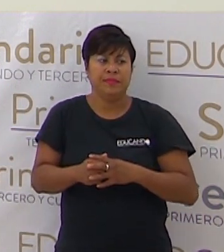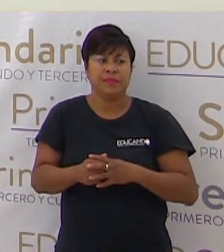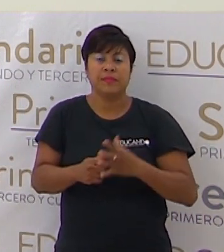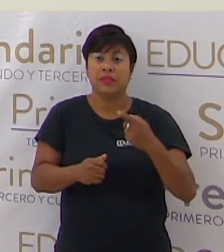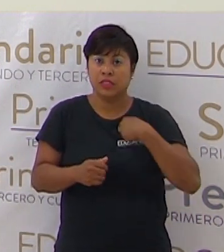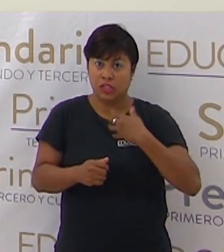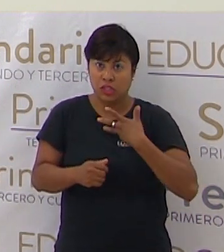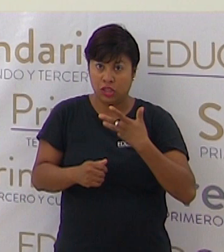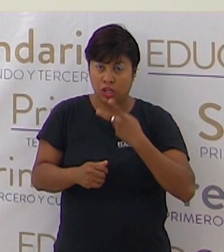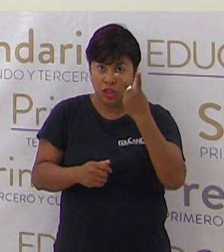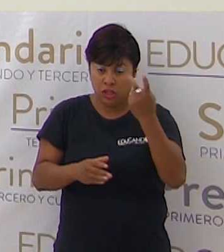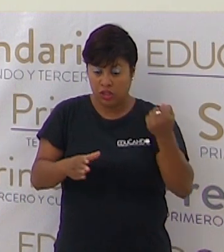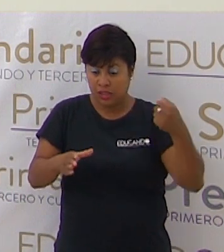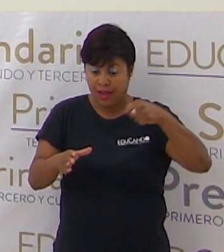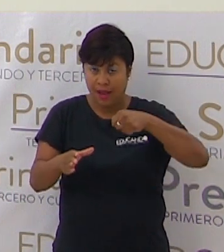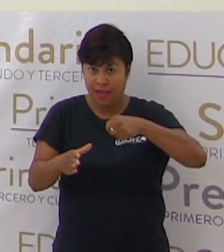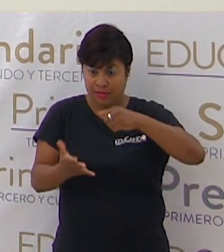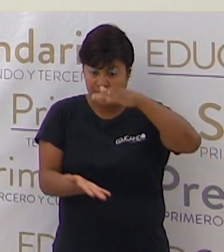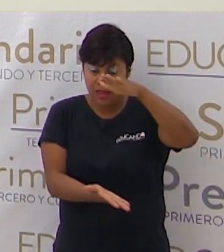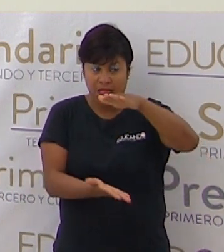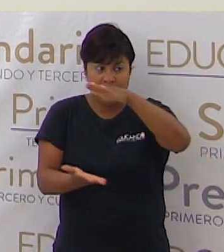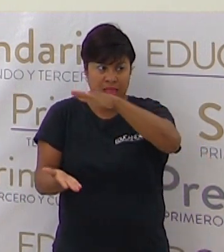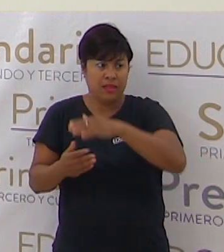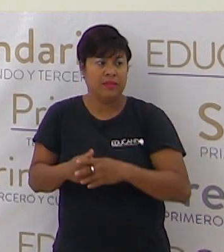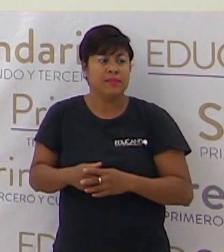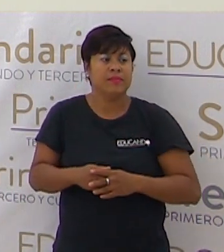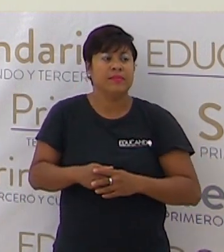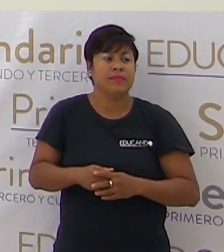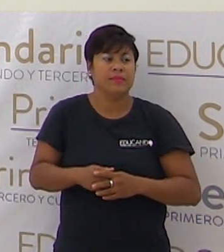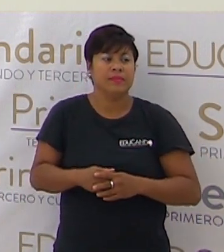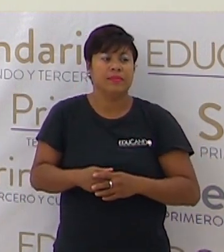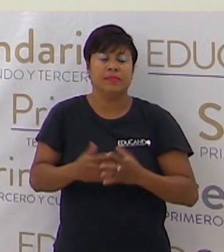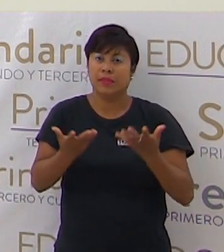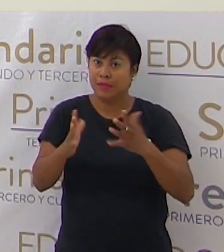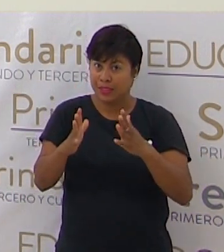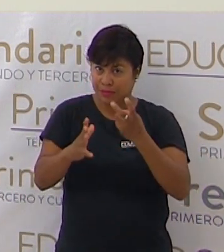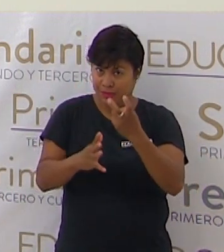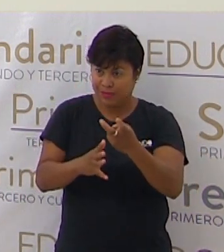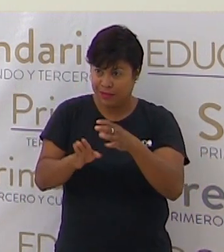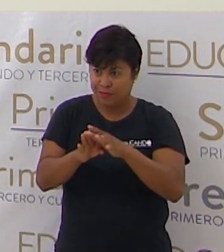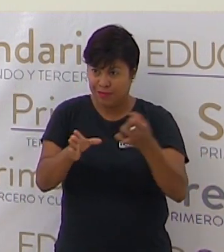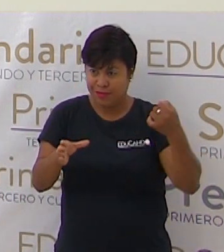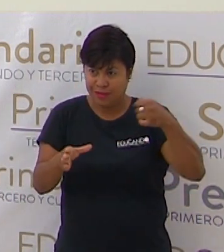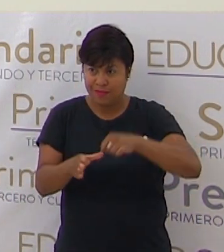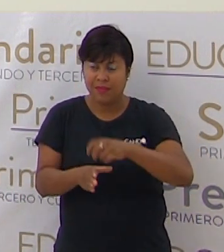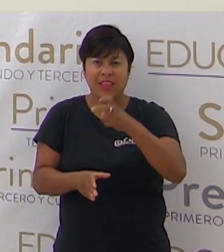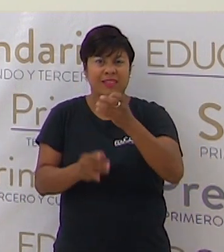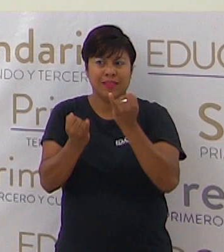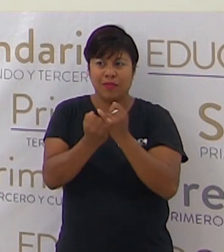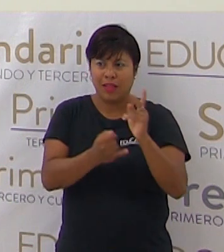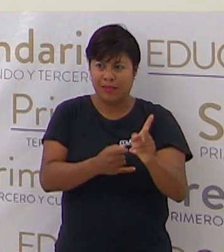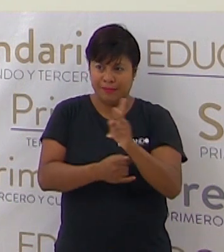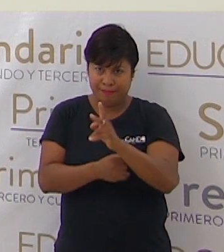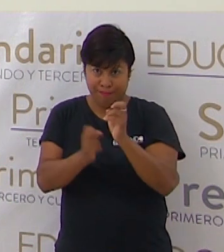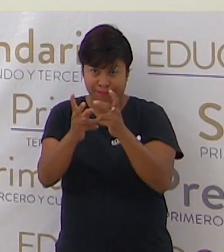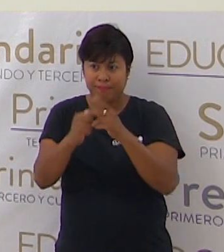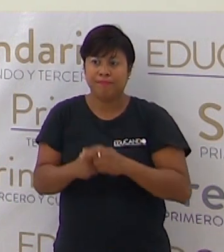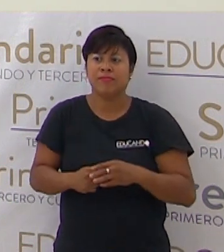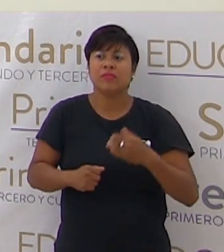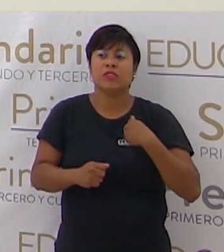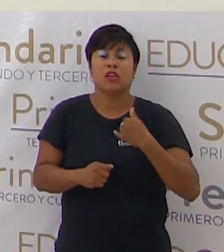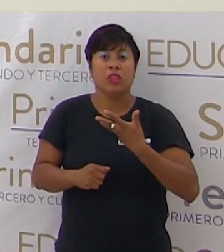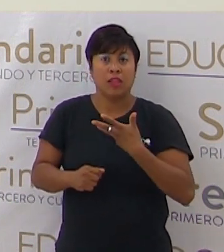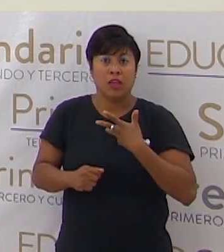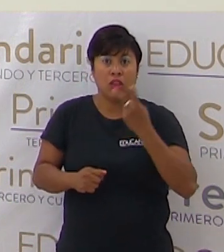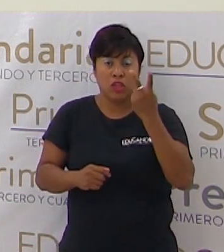Si yo tuviera dos jarras grandes, ¿sí? Creo que sería una más grande que la otra, pero bueno, hagamos de cuenta que son iguales, ¿sale? Bien, si